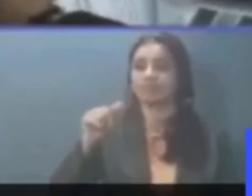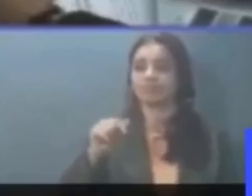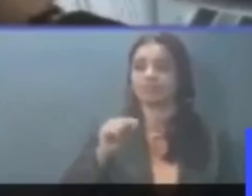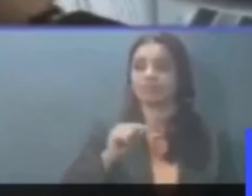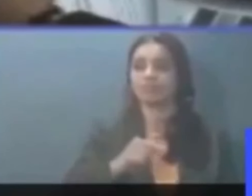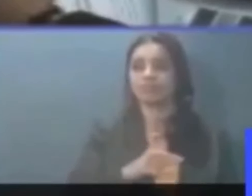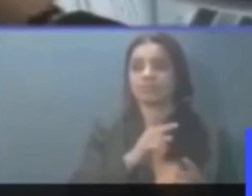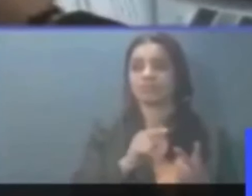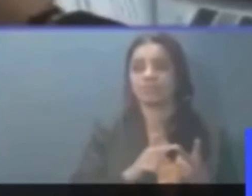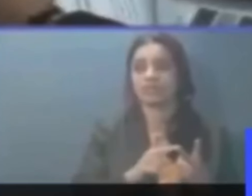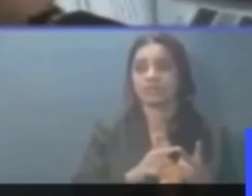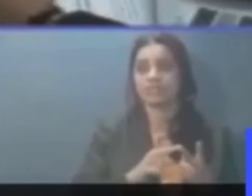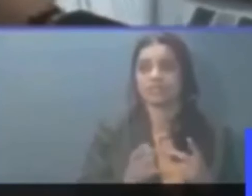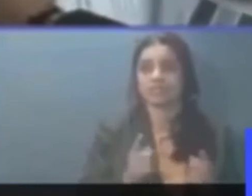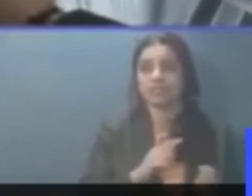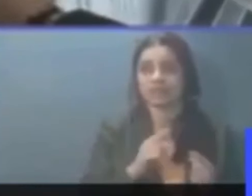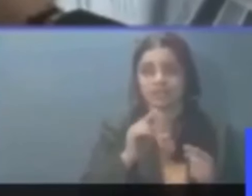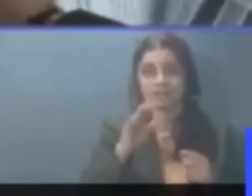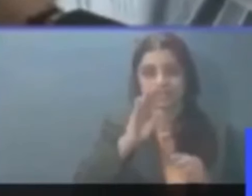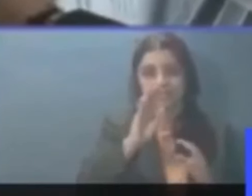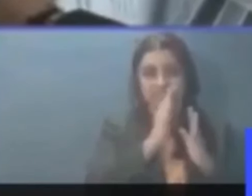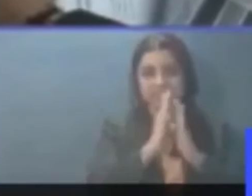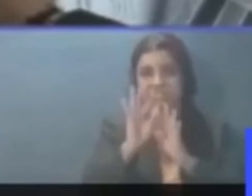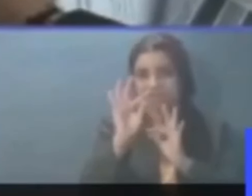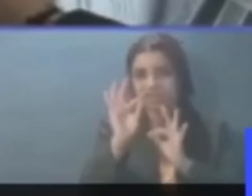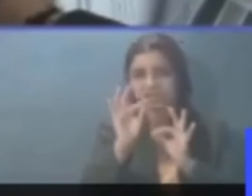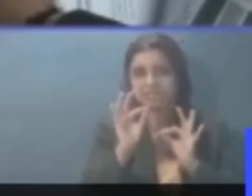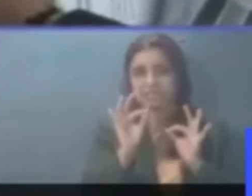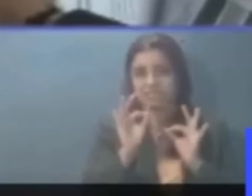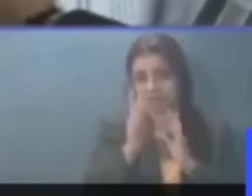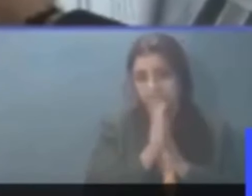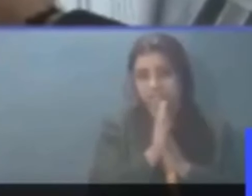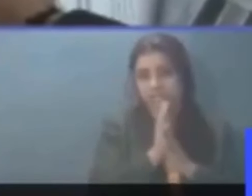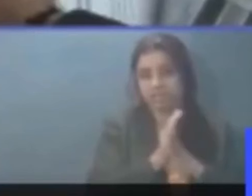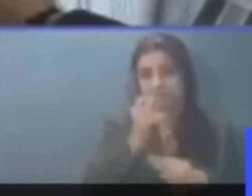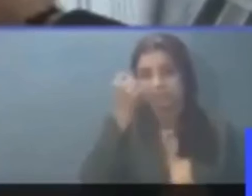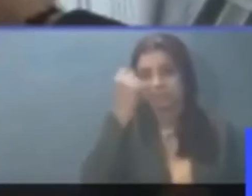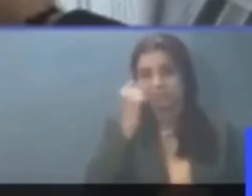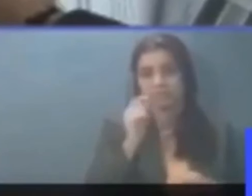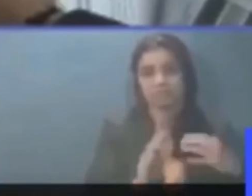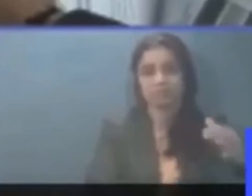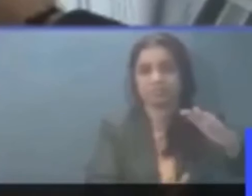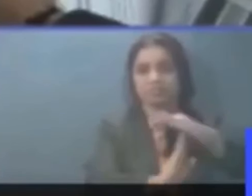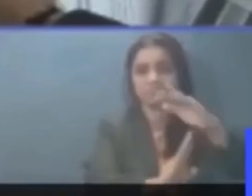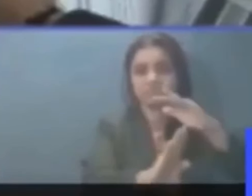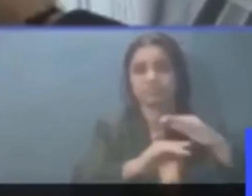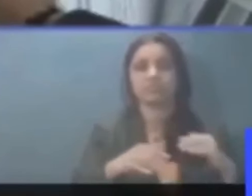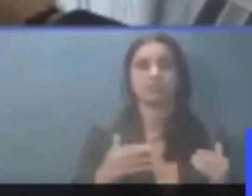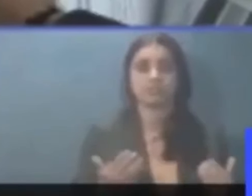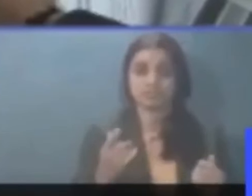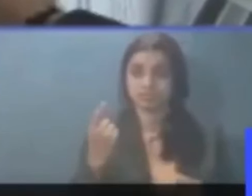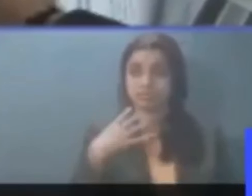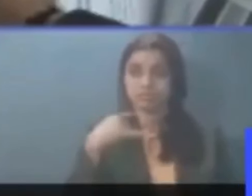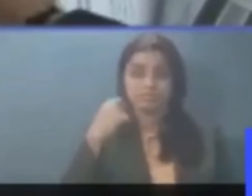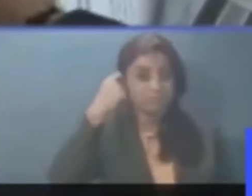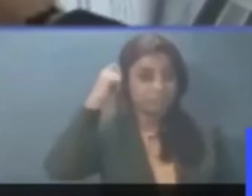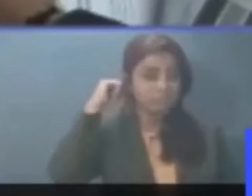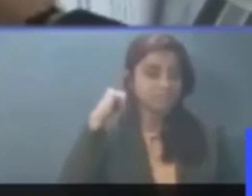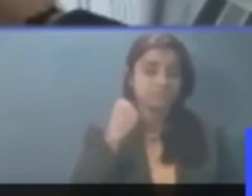Margarita... No, es algo súper de orden y es importante que interrumpa Margarita. Si me lo permite,